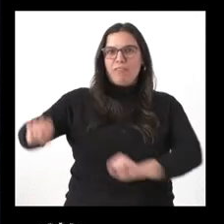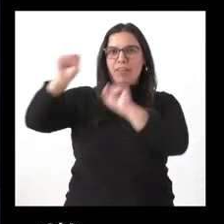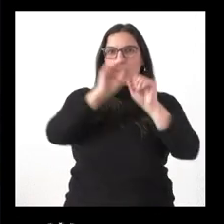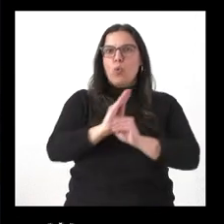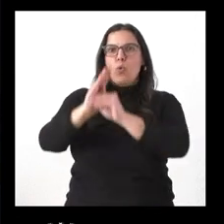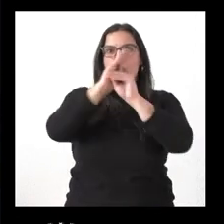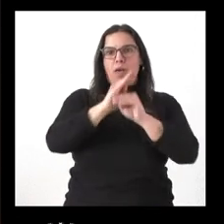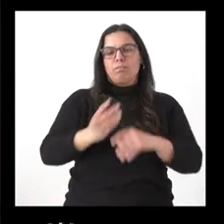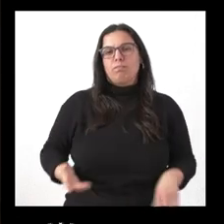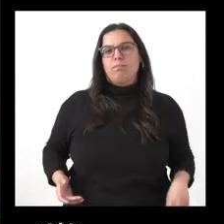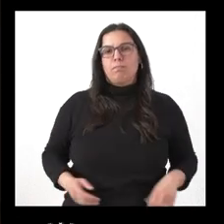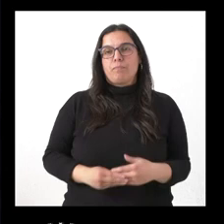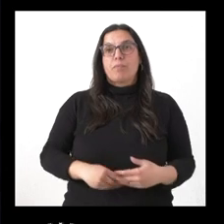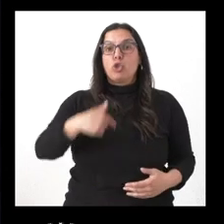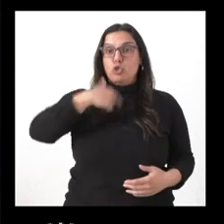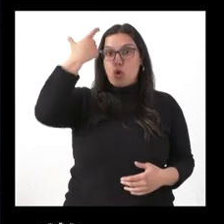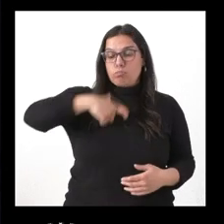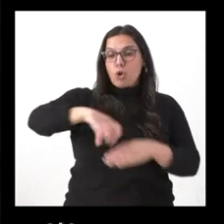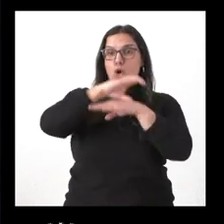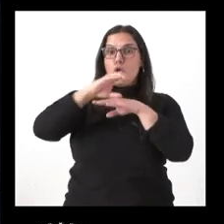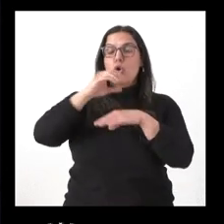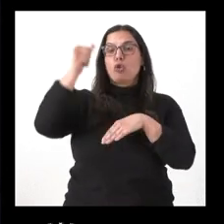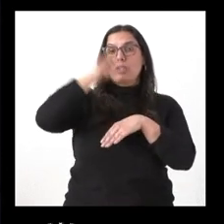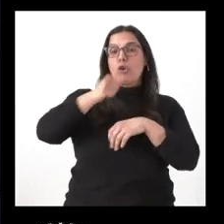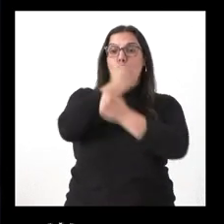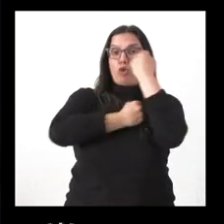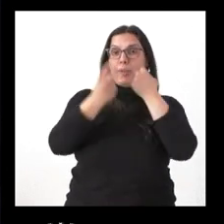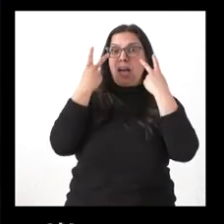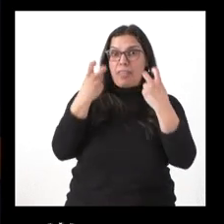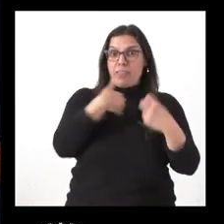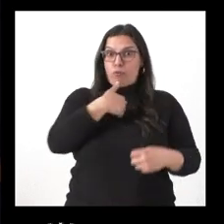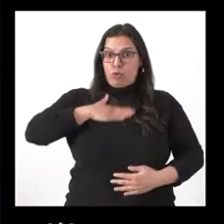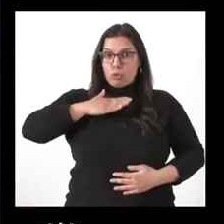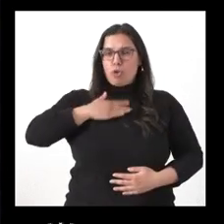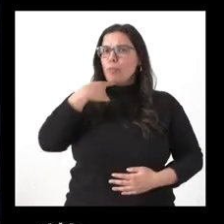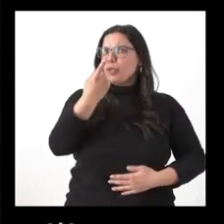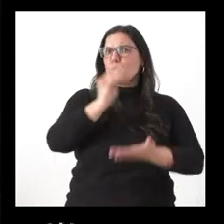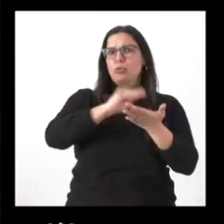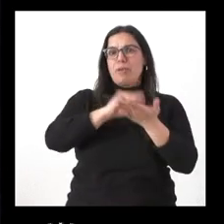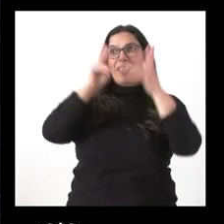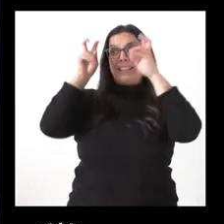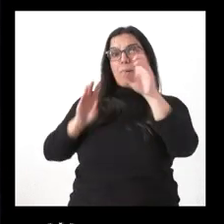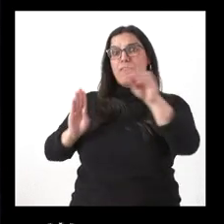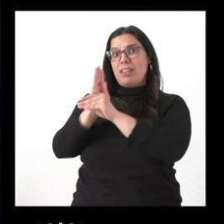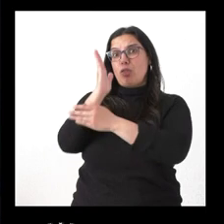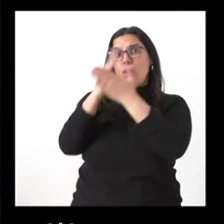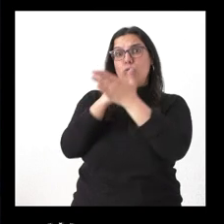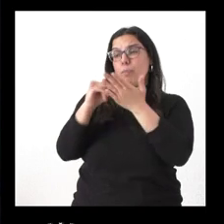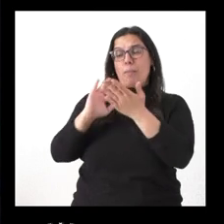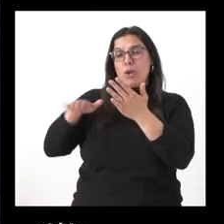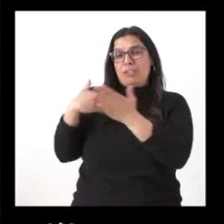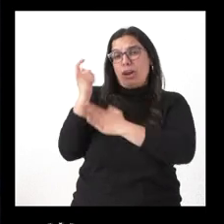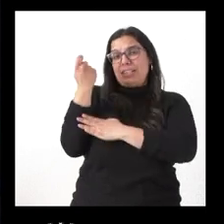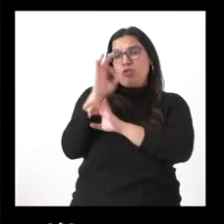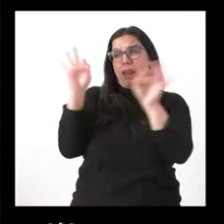defendiendo de Castilla yo como consejero de combinación Ya lo hemos hecho más de una vez en la aceleración autonómica con escaso éxito hasta el momento por